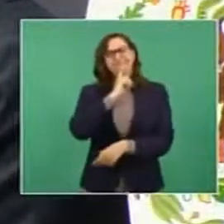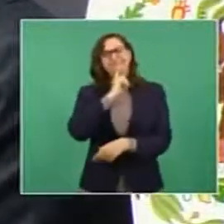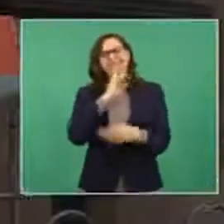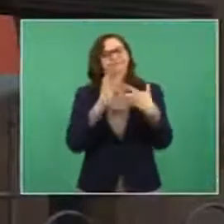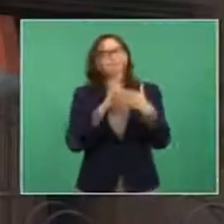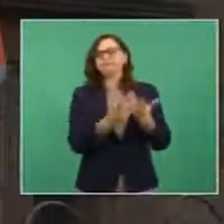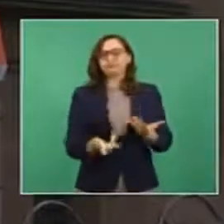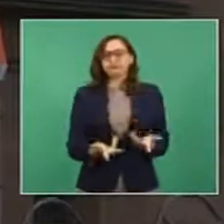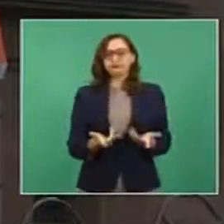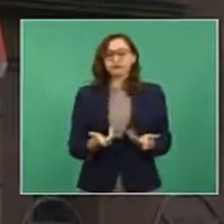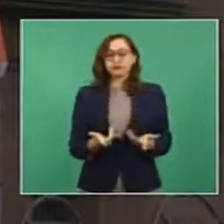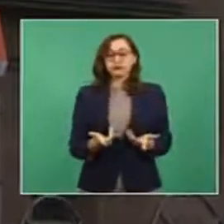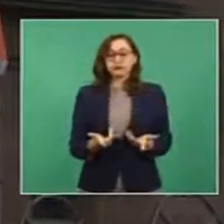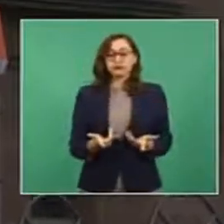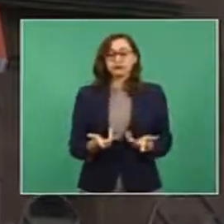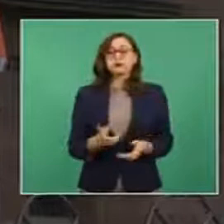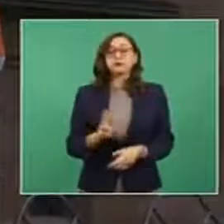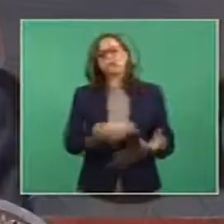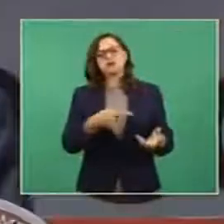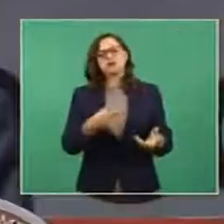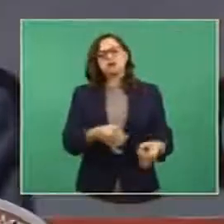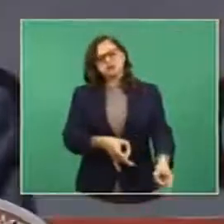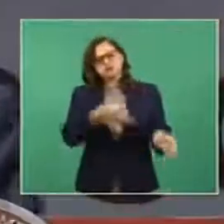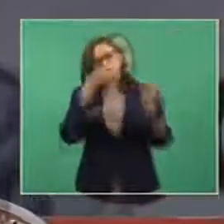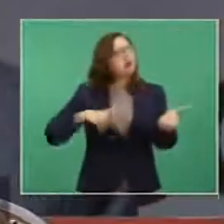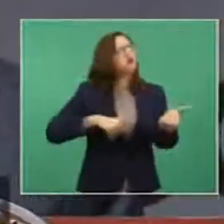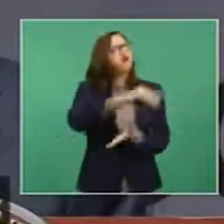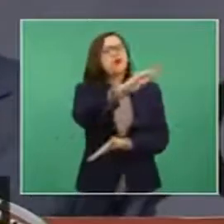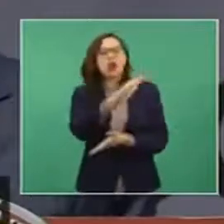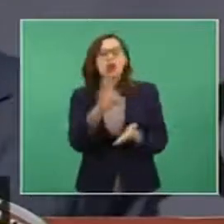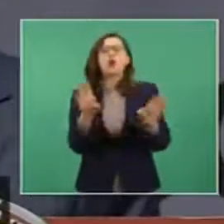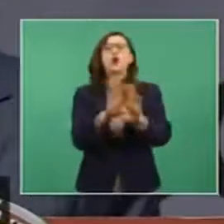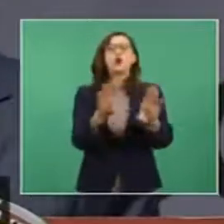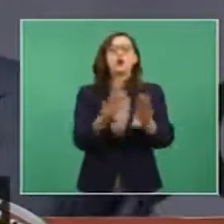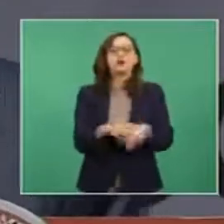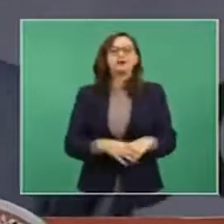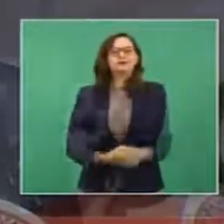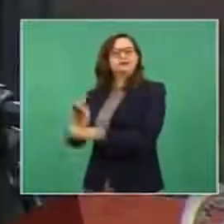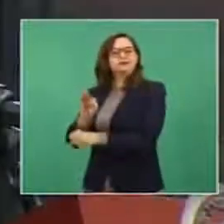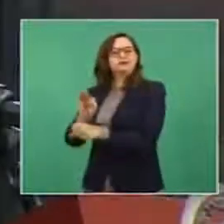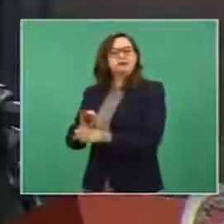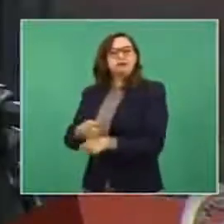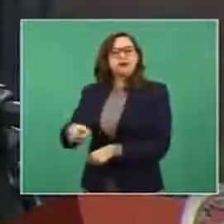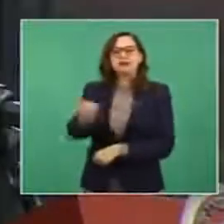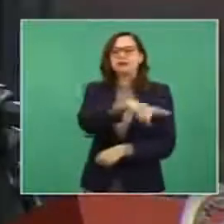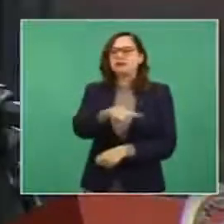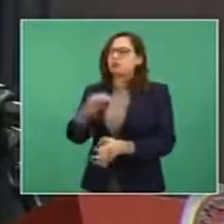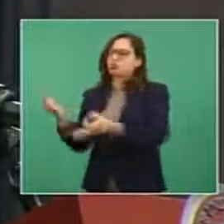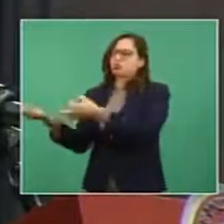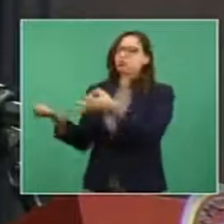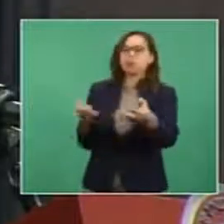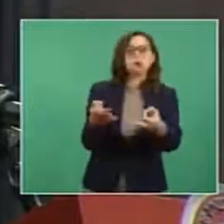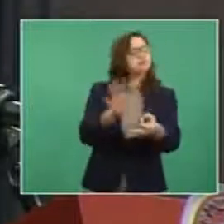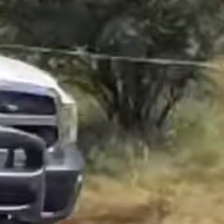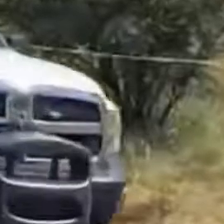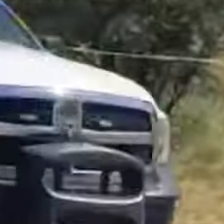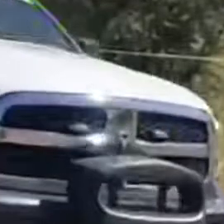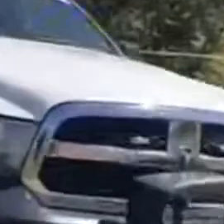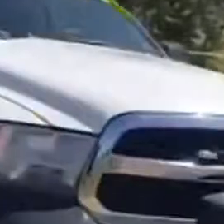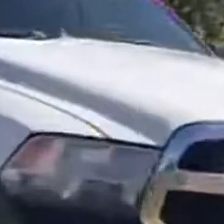verdadera confrontación con los jefes de las bandas es evitar que se lleven a los jóvenes, quitarles el